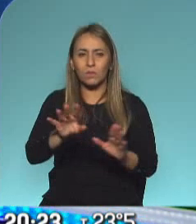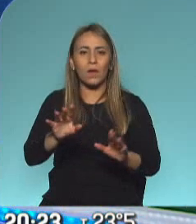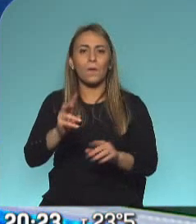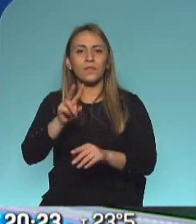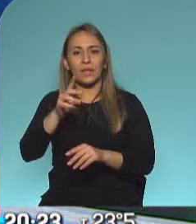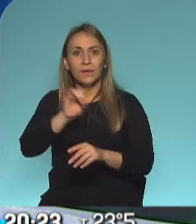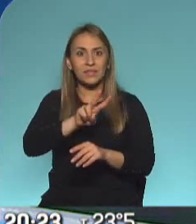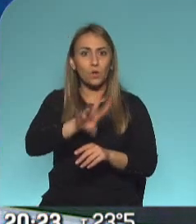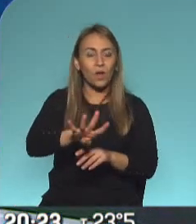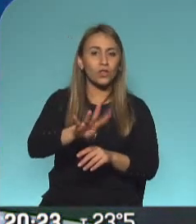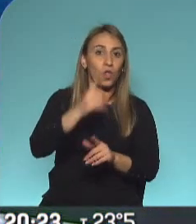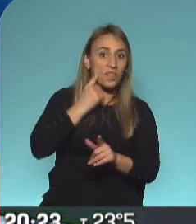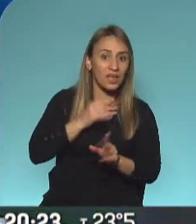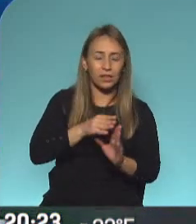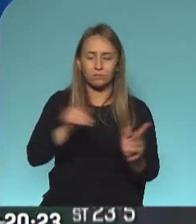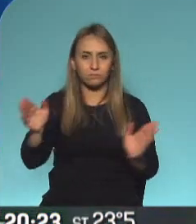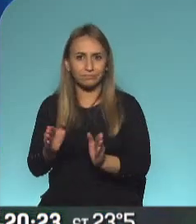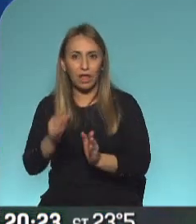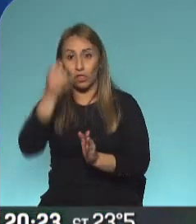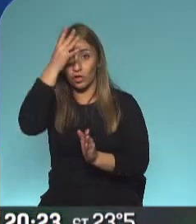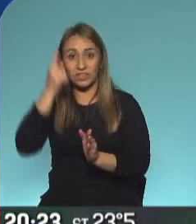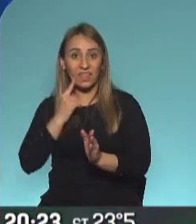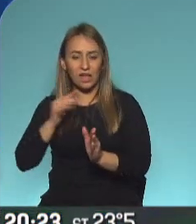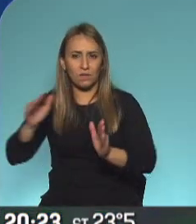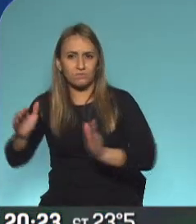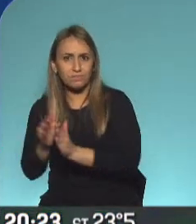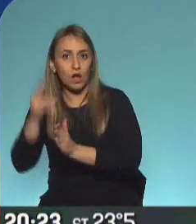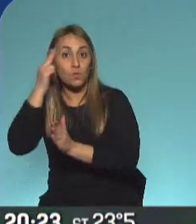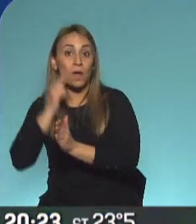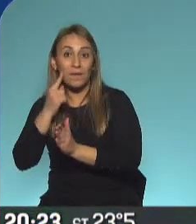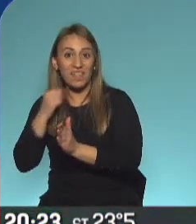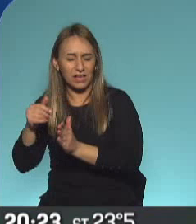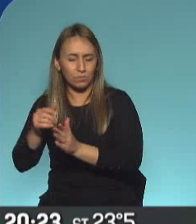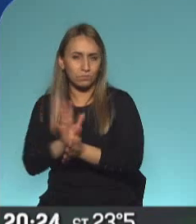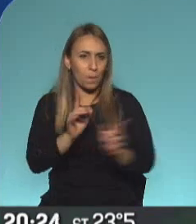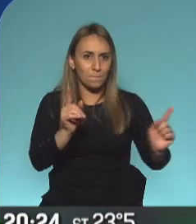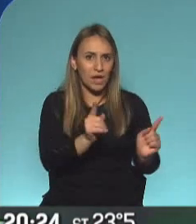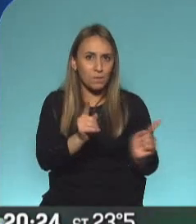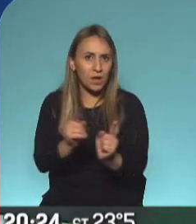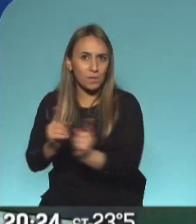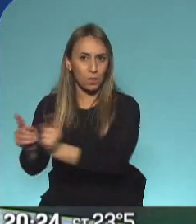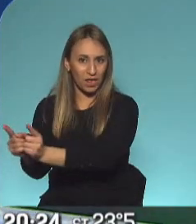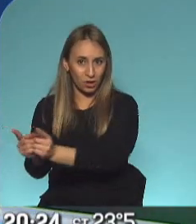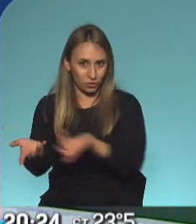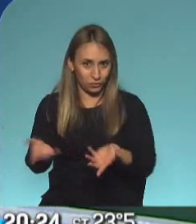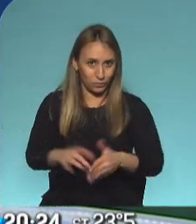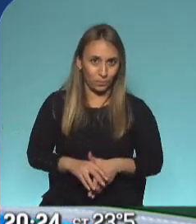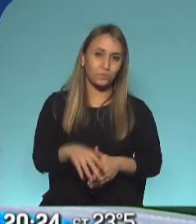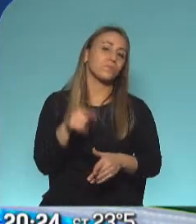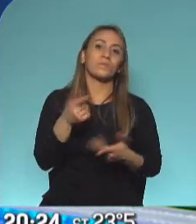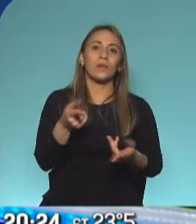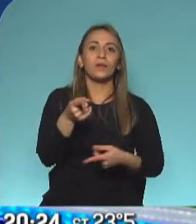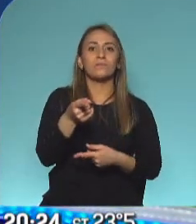9. ¿Sí? Es decir, el lunes pasado teníamos 3.000 muertos y hoy ya tenemos más de 4.000.